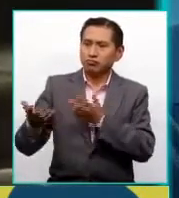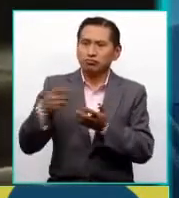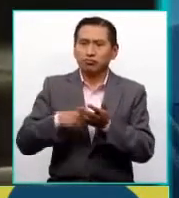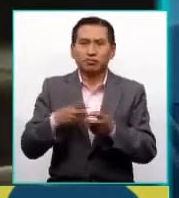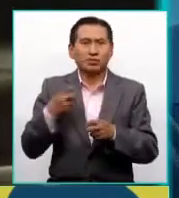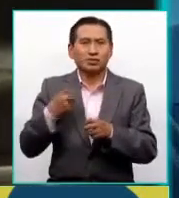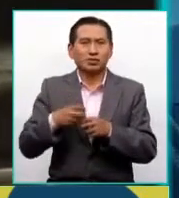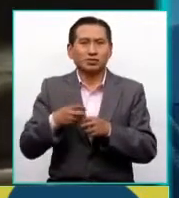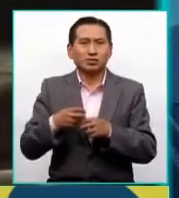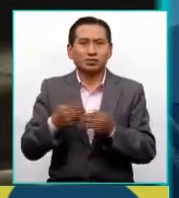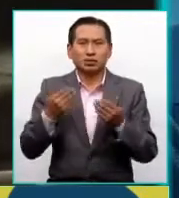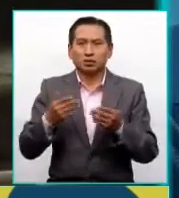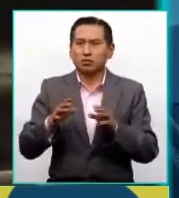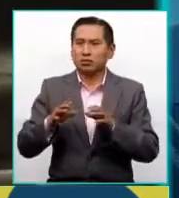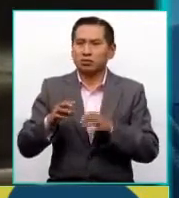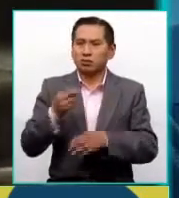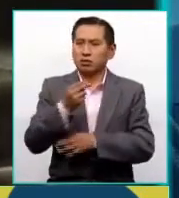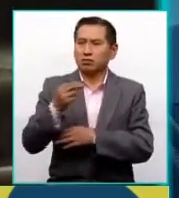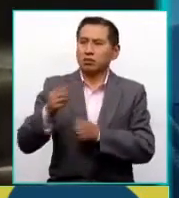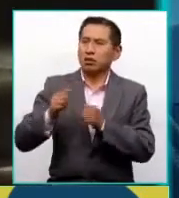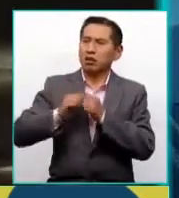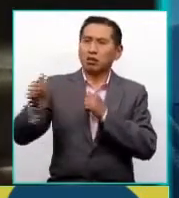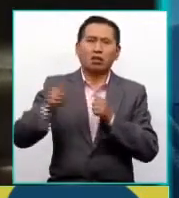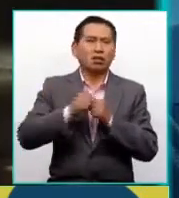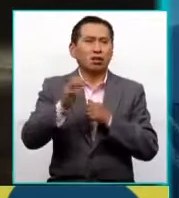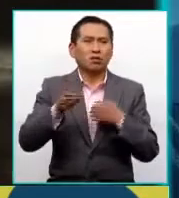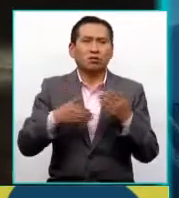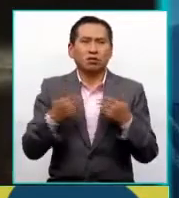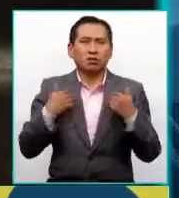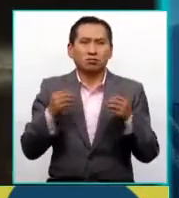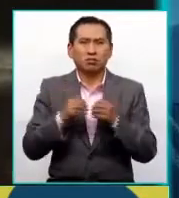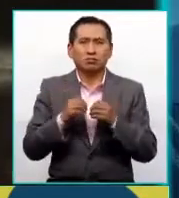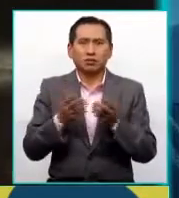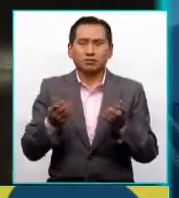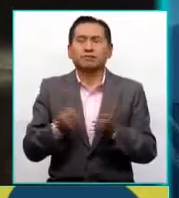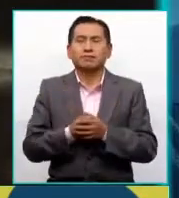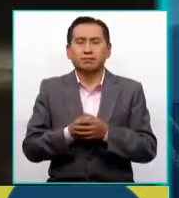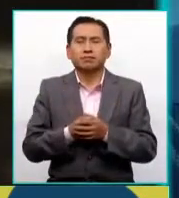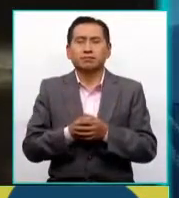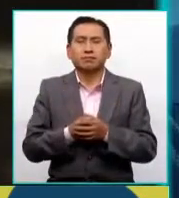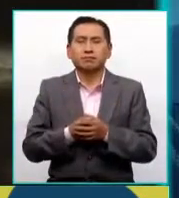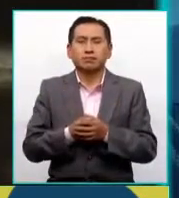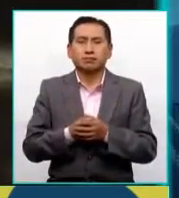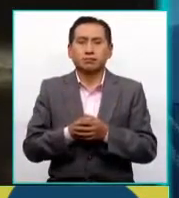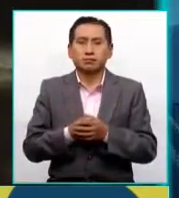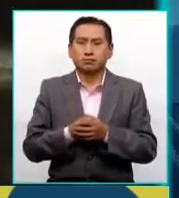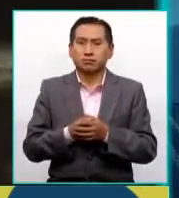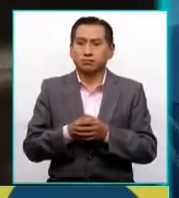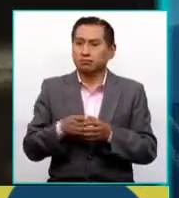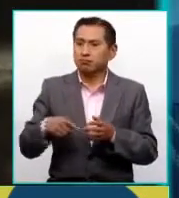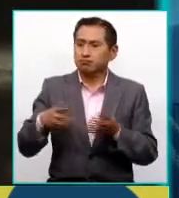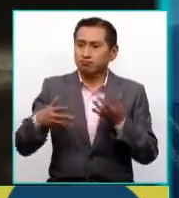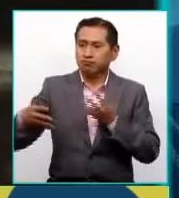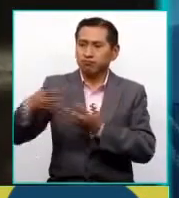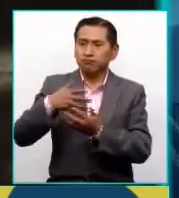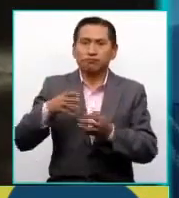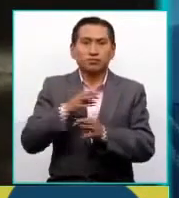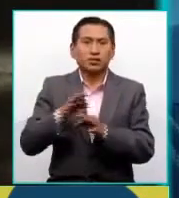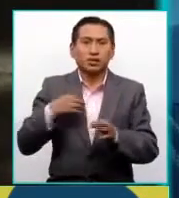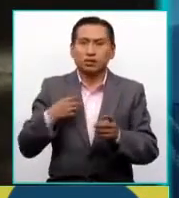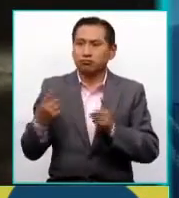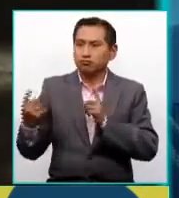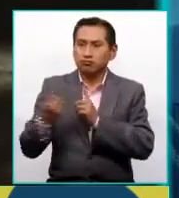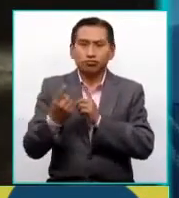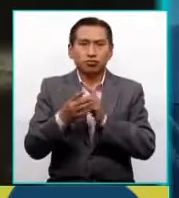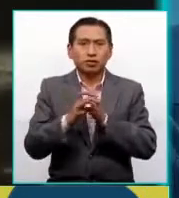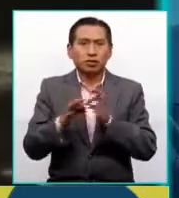y correspondientes, corresponsables y correspondientes con la naturaleza, de habitar este entorno, de relacionarse con el entorno y